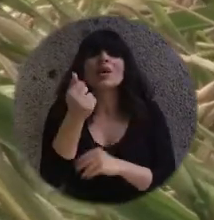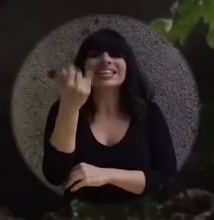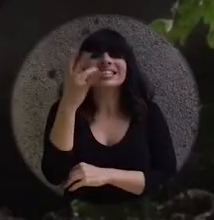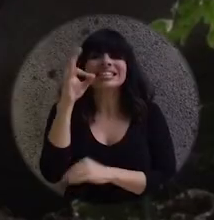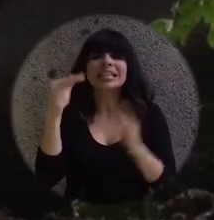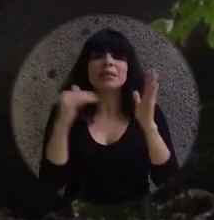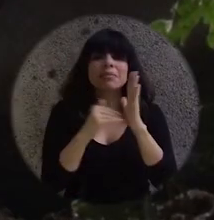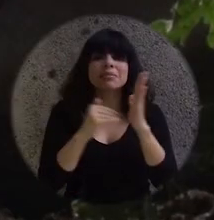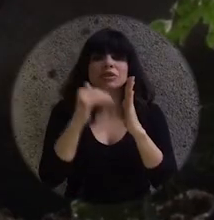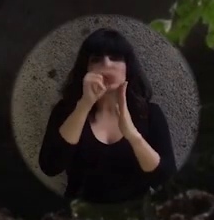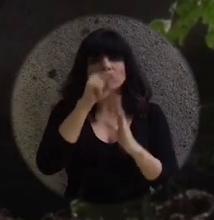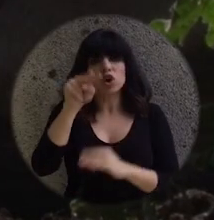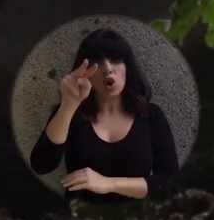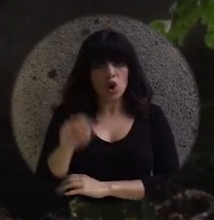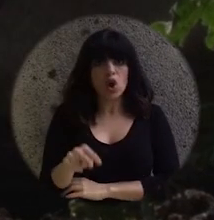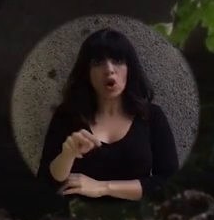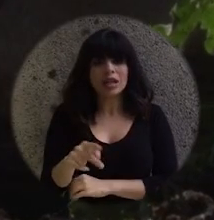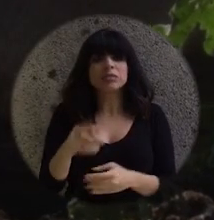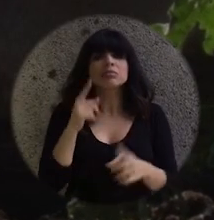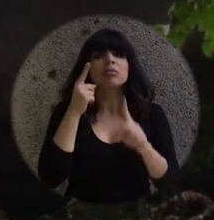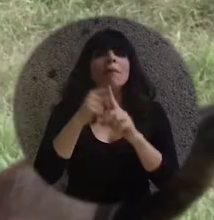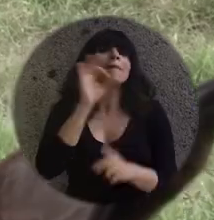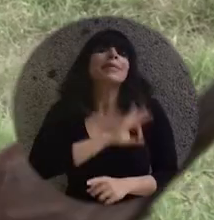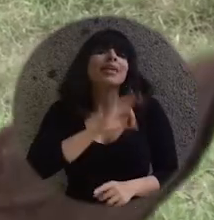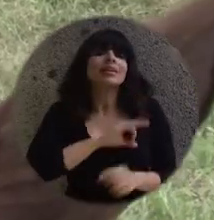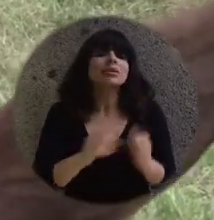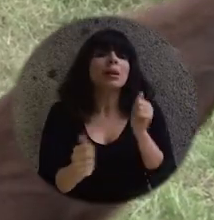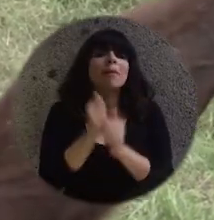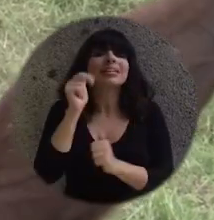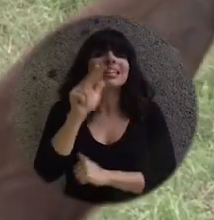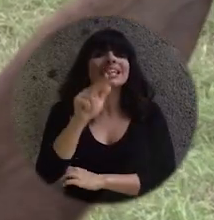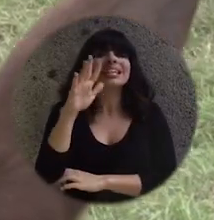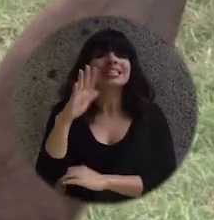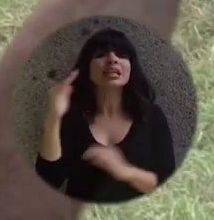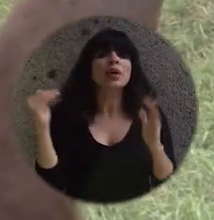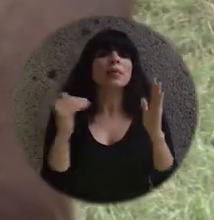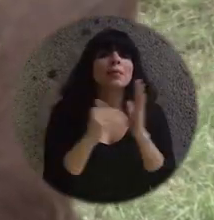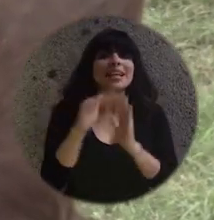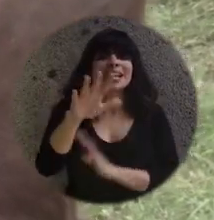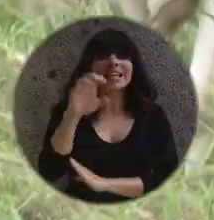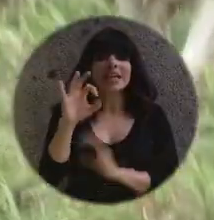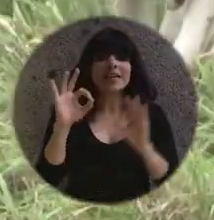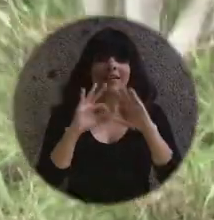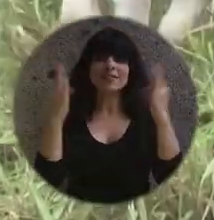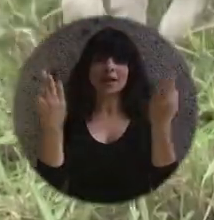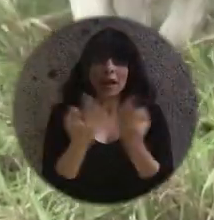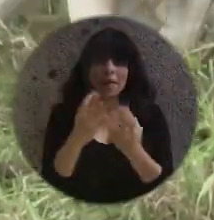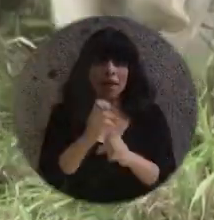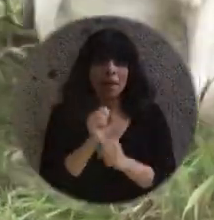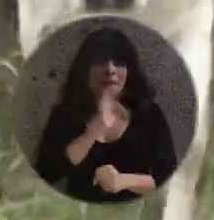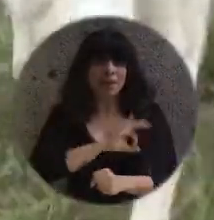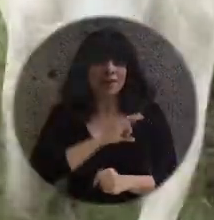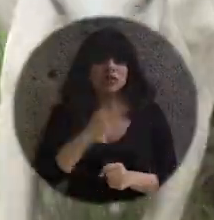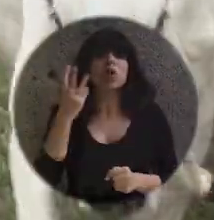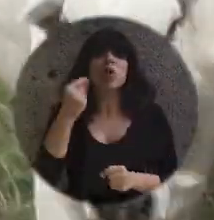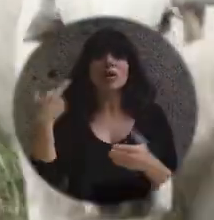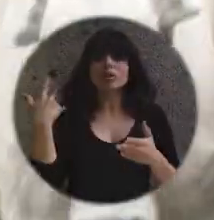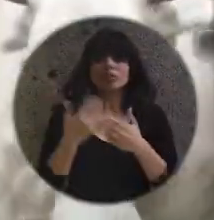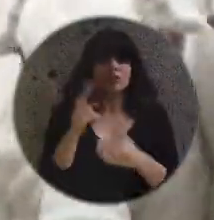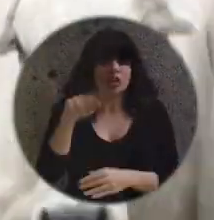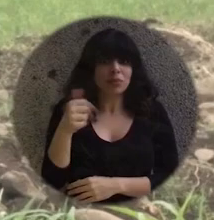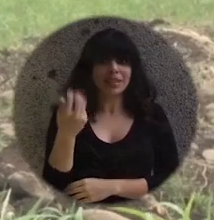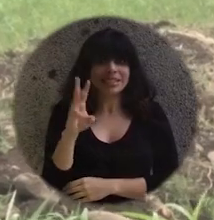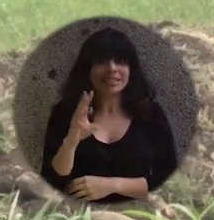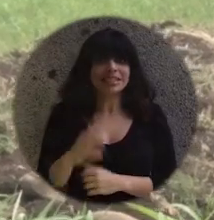17,000 millones de colones y en beneficio de más de 35,500 familias, todo durante el